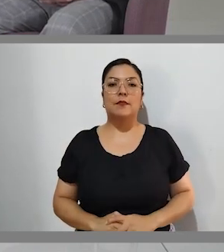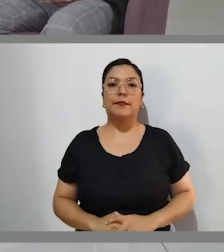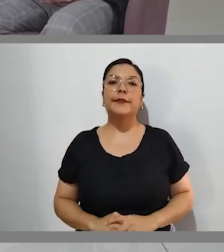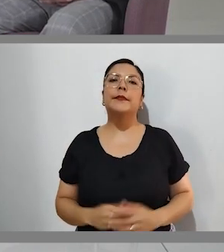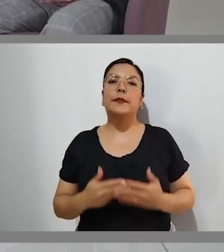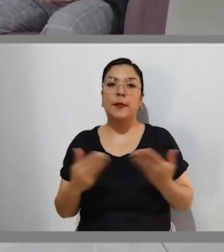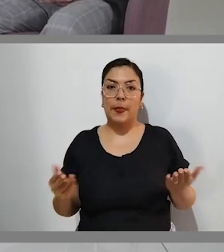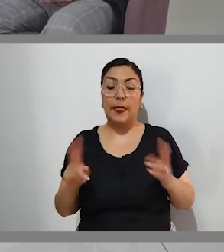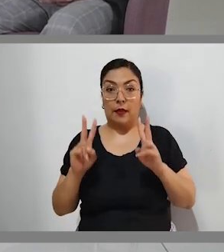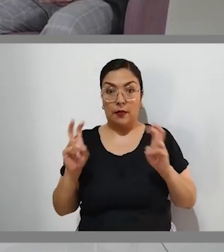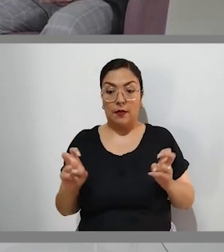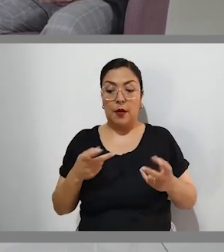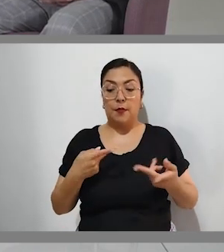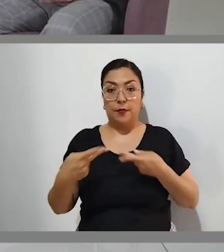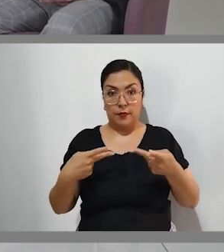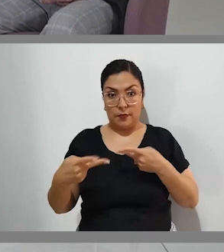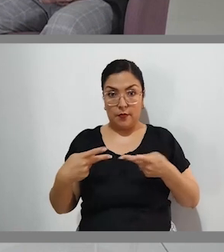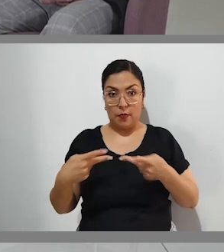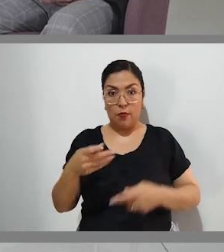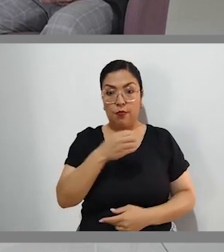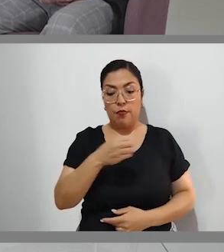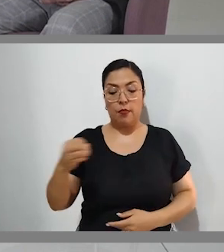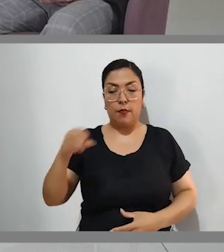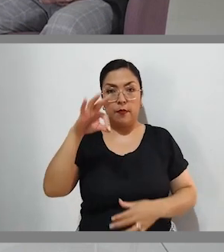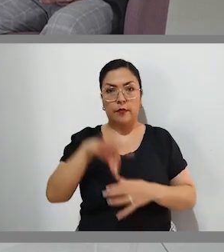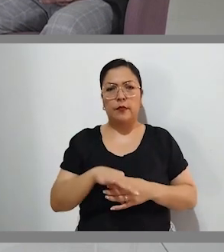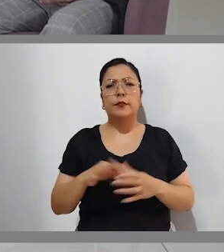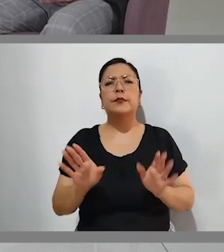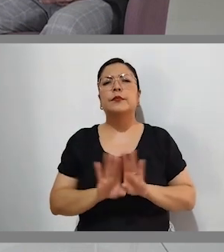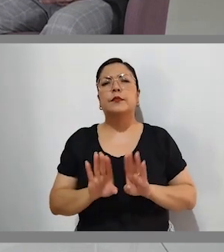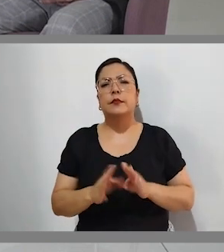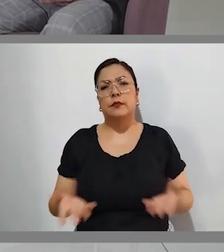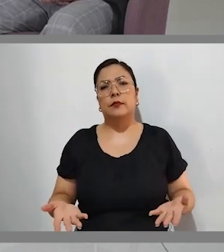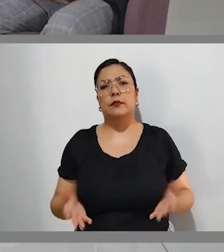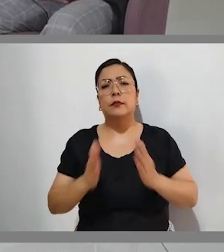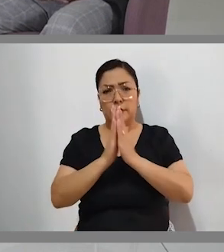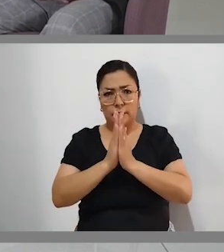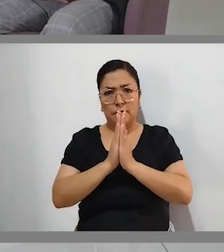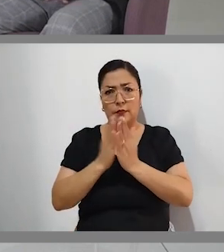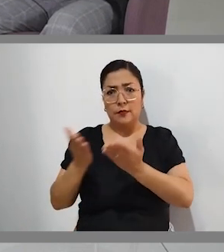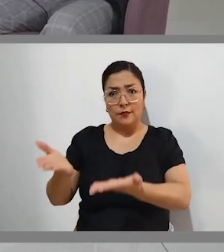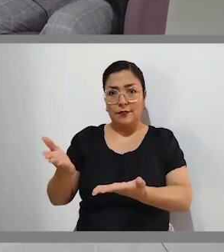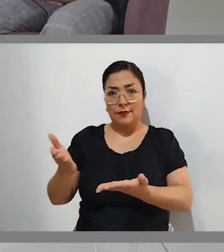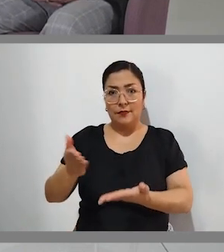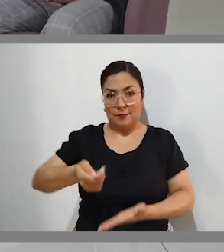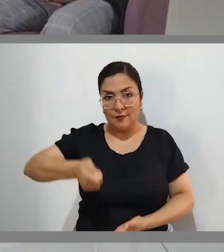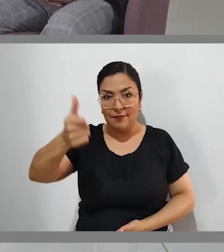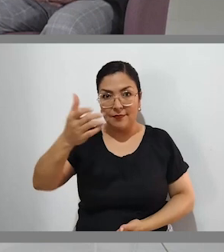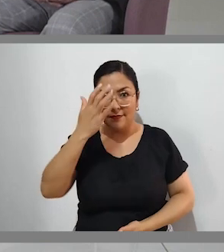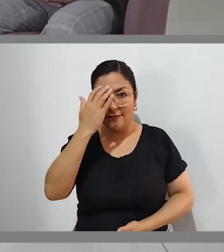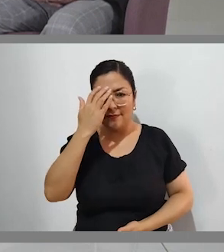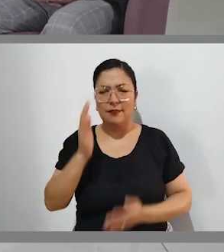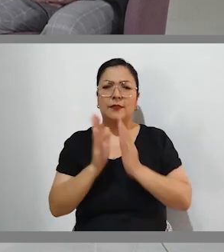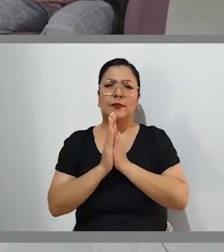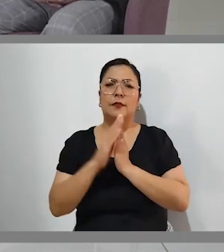de los temas del área de organización electoral. Pero antes, para que la gente conozca un poco mejor a nuestro invitado, le pediría si